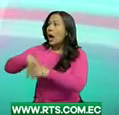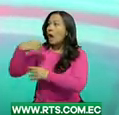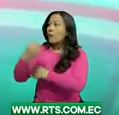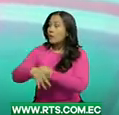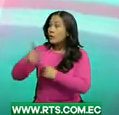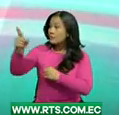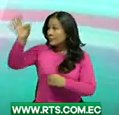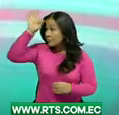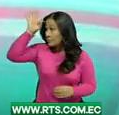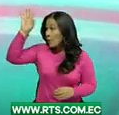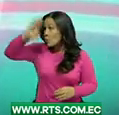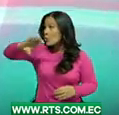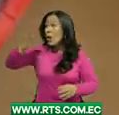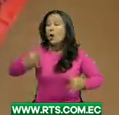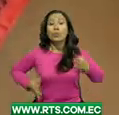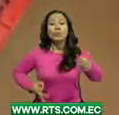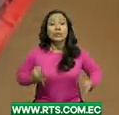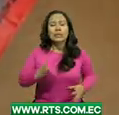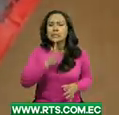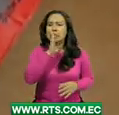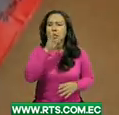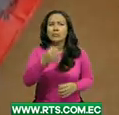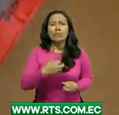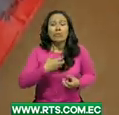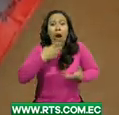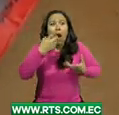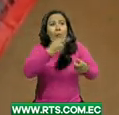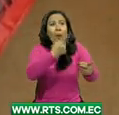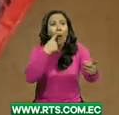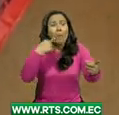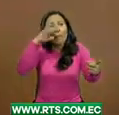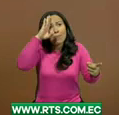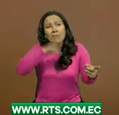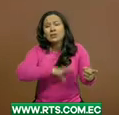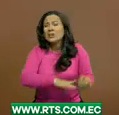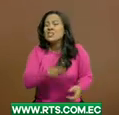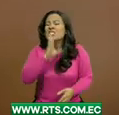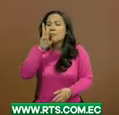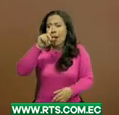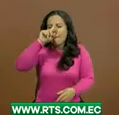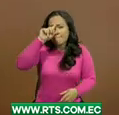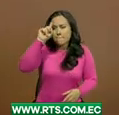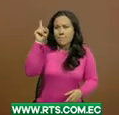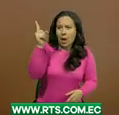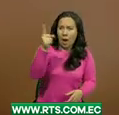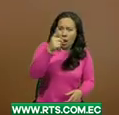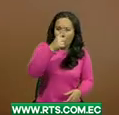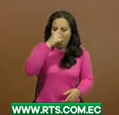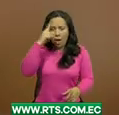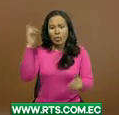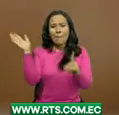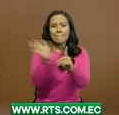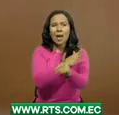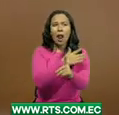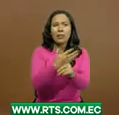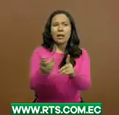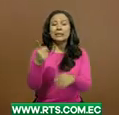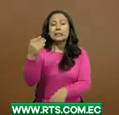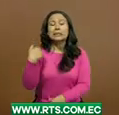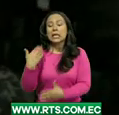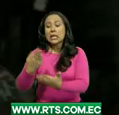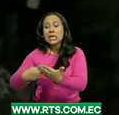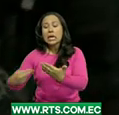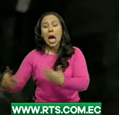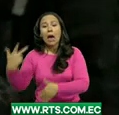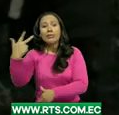salud, solicitando justicia, pues siempre advirtieron la agresividad del policía, quien en estado etílico la golpeaba sin importarle que sus tres pequeñas hijas